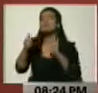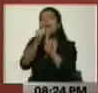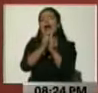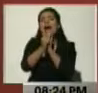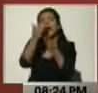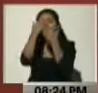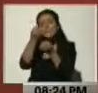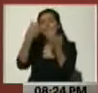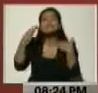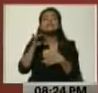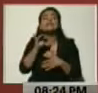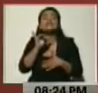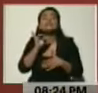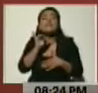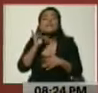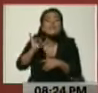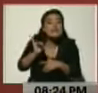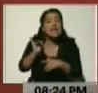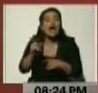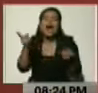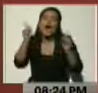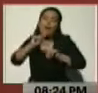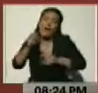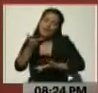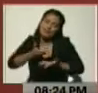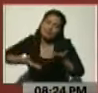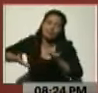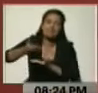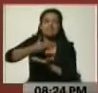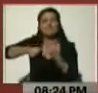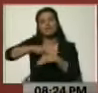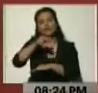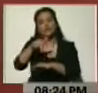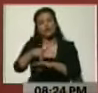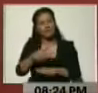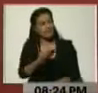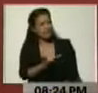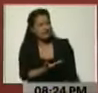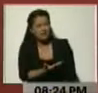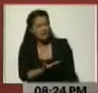nacional, cosa tan absurda.